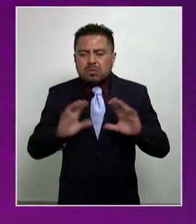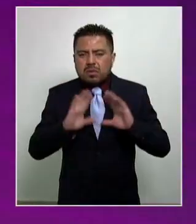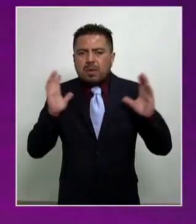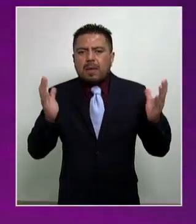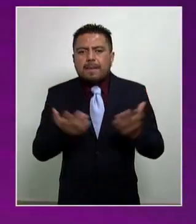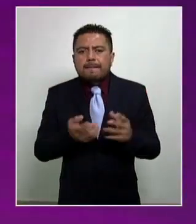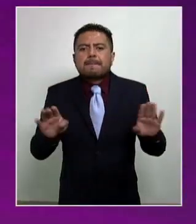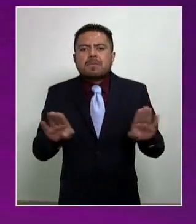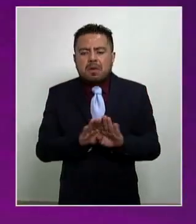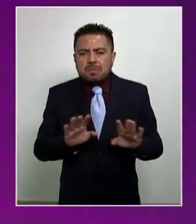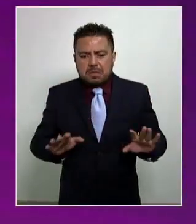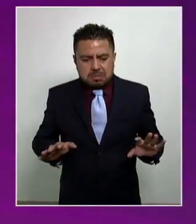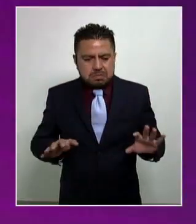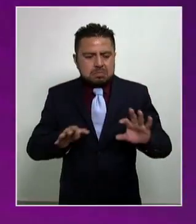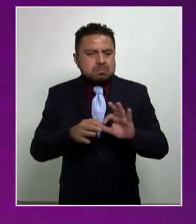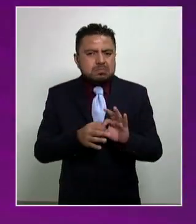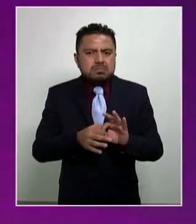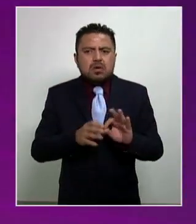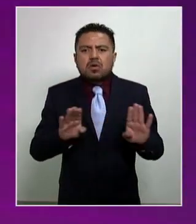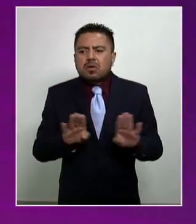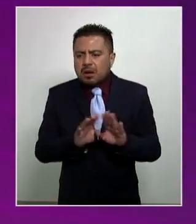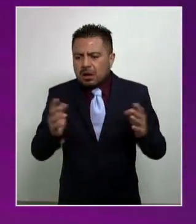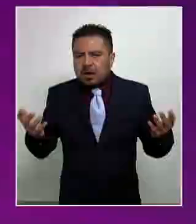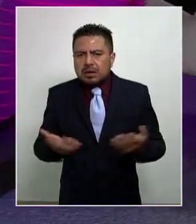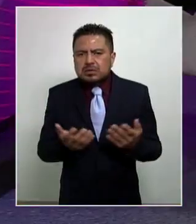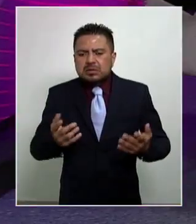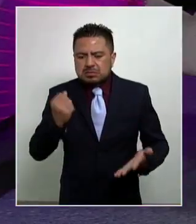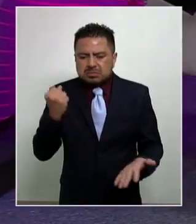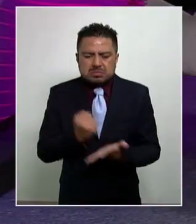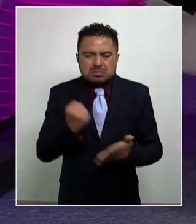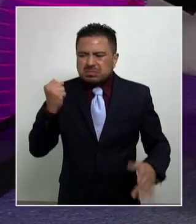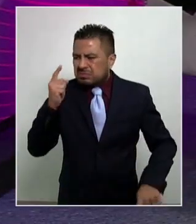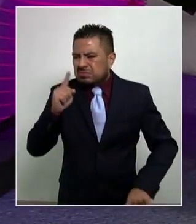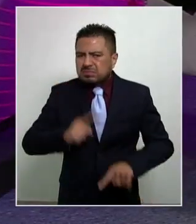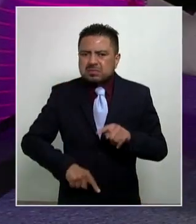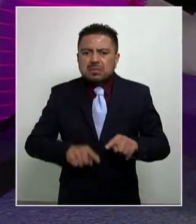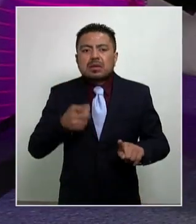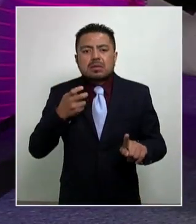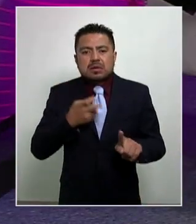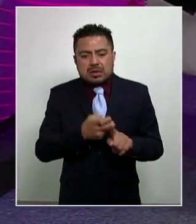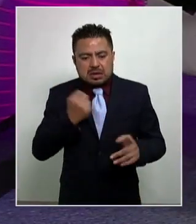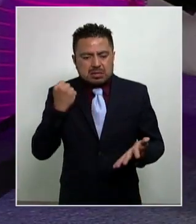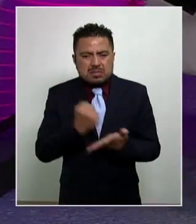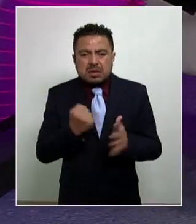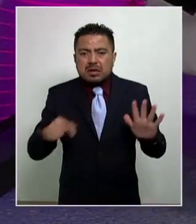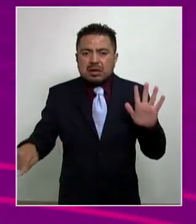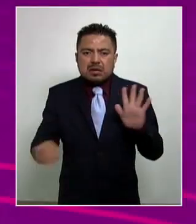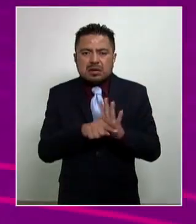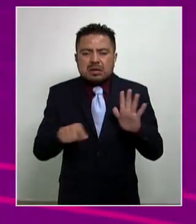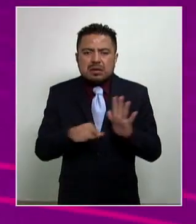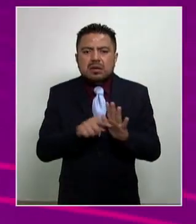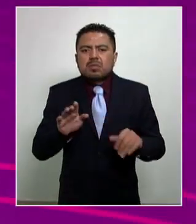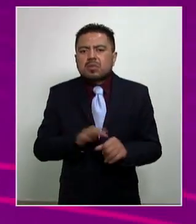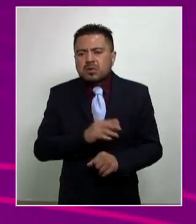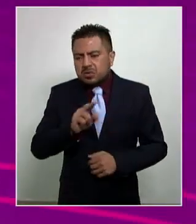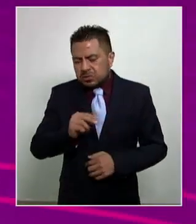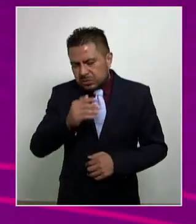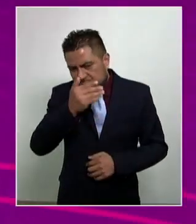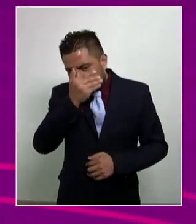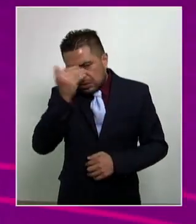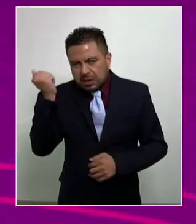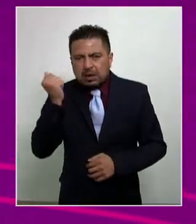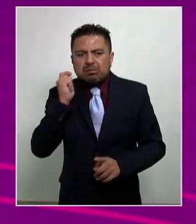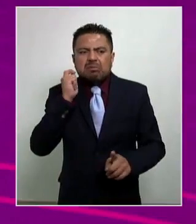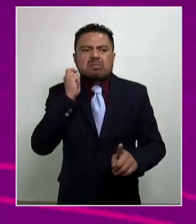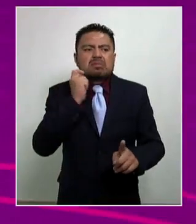¿cómo lo conciliamos? O sea, ¿cómo hacemos que no sea una marca? Es una marca negativa, porque no sabemos a qué